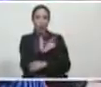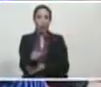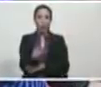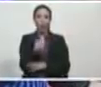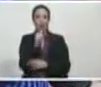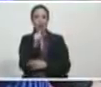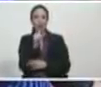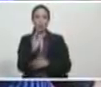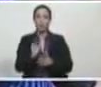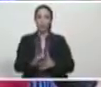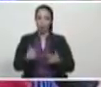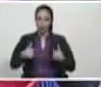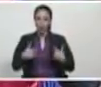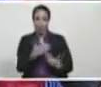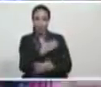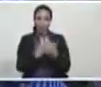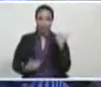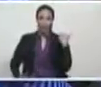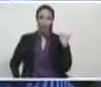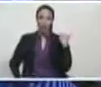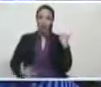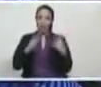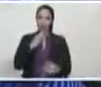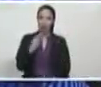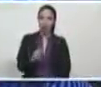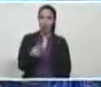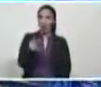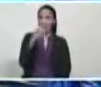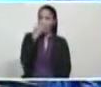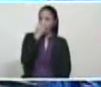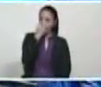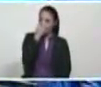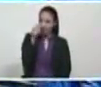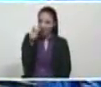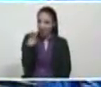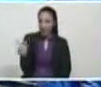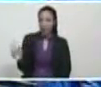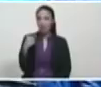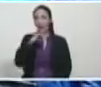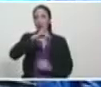Un presidente. ¿Puede un payaso sacar un decreto?